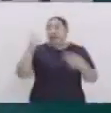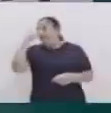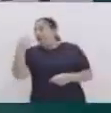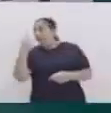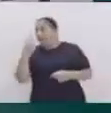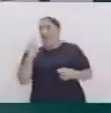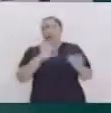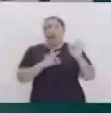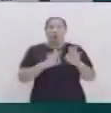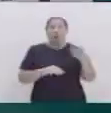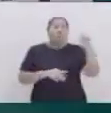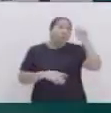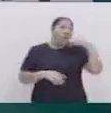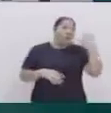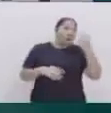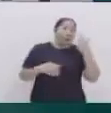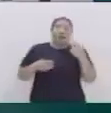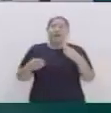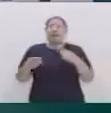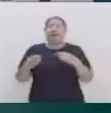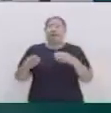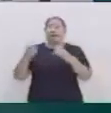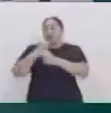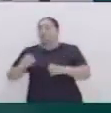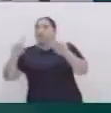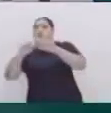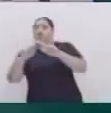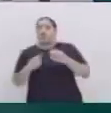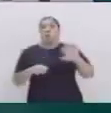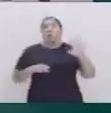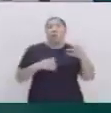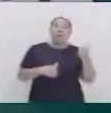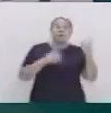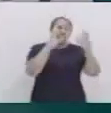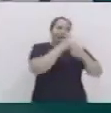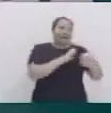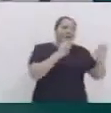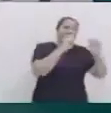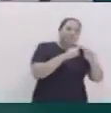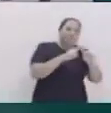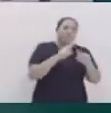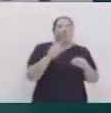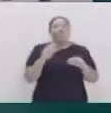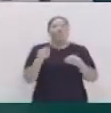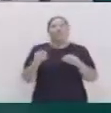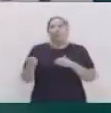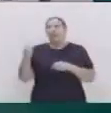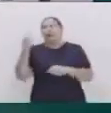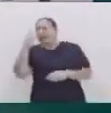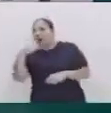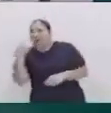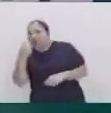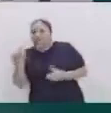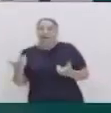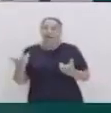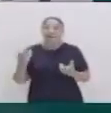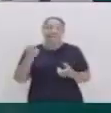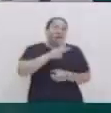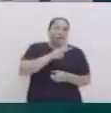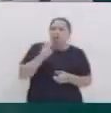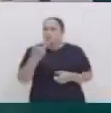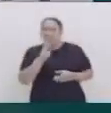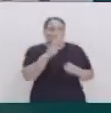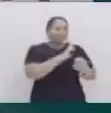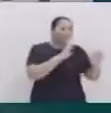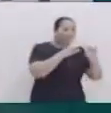y la segunda sea escudo, que la primera sea escudo y la segunda sea cara, o que las dos sean escudo.